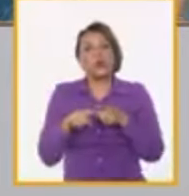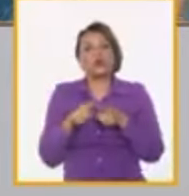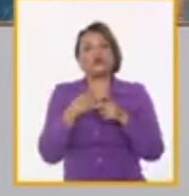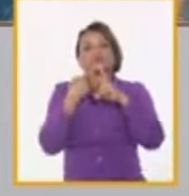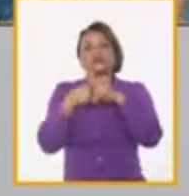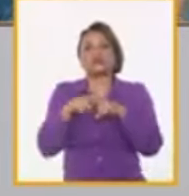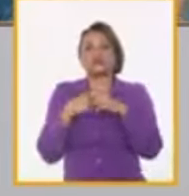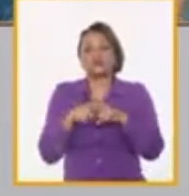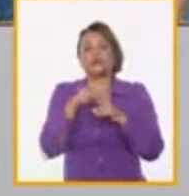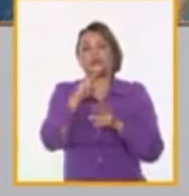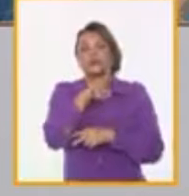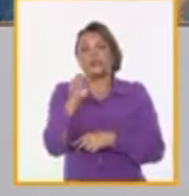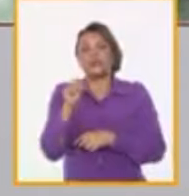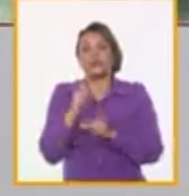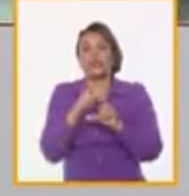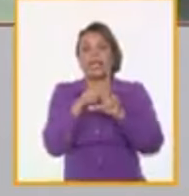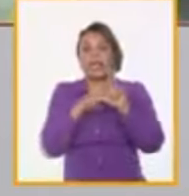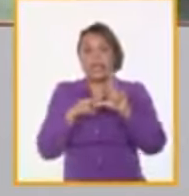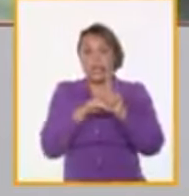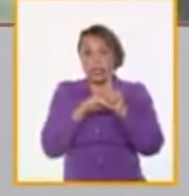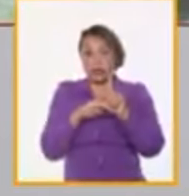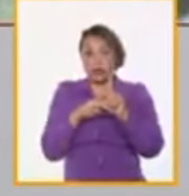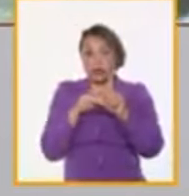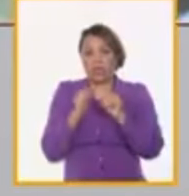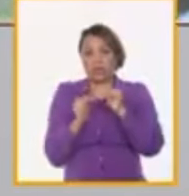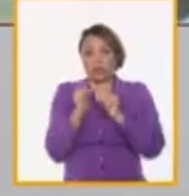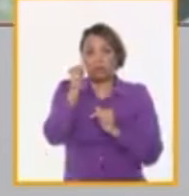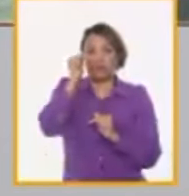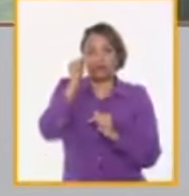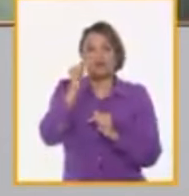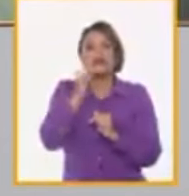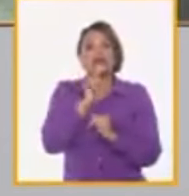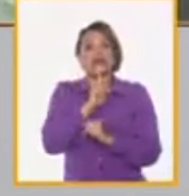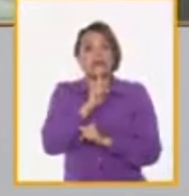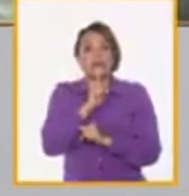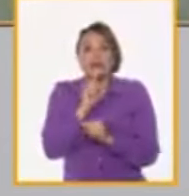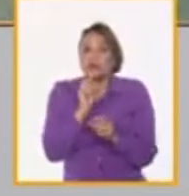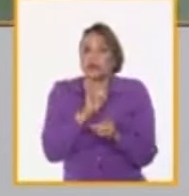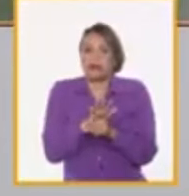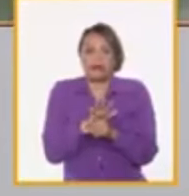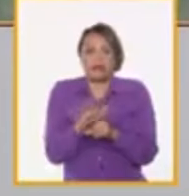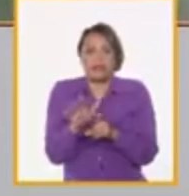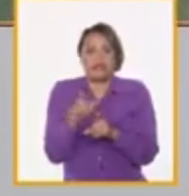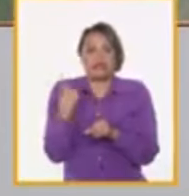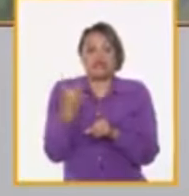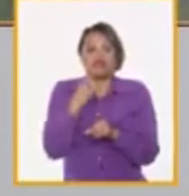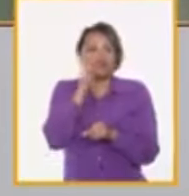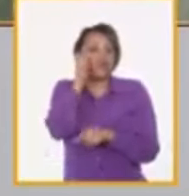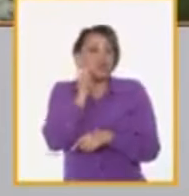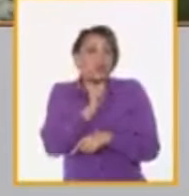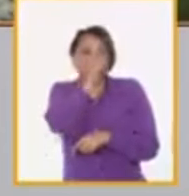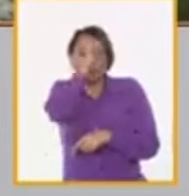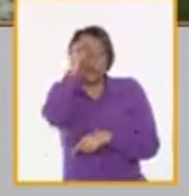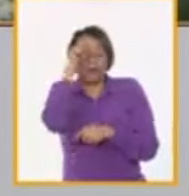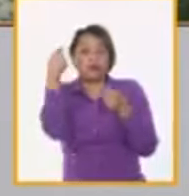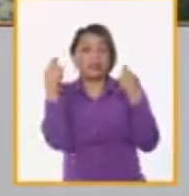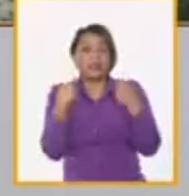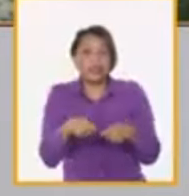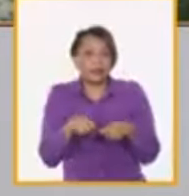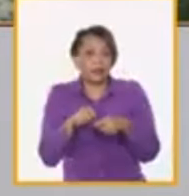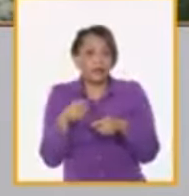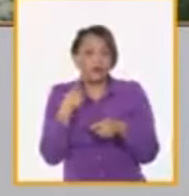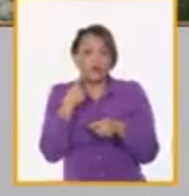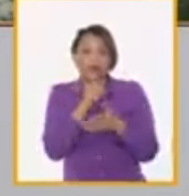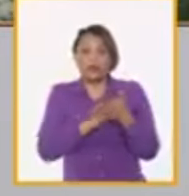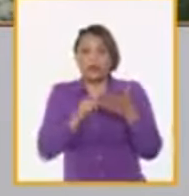unos 200 litros que el viernes debe colocarse. O sea que nosotros el fin de semana debemos tener más